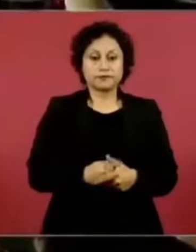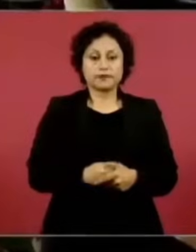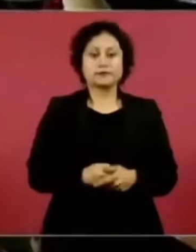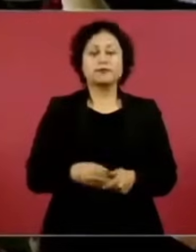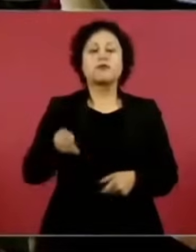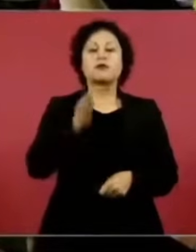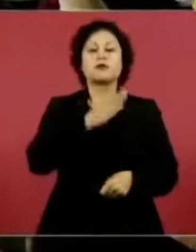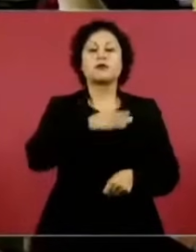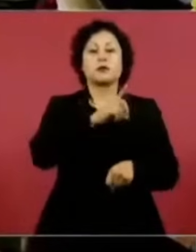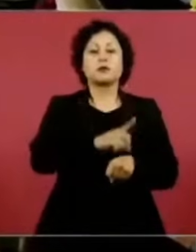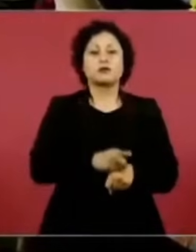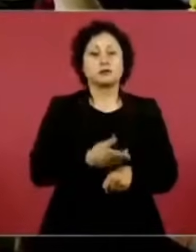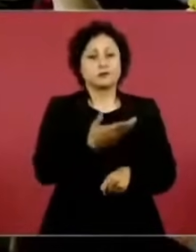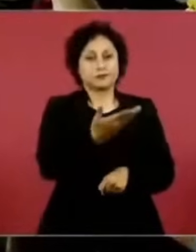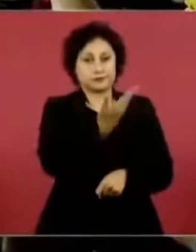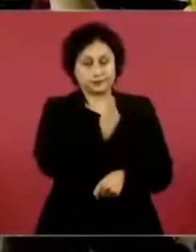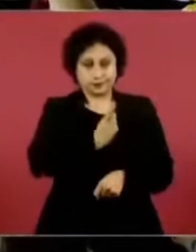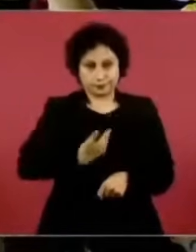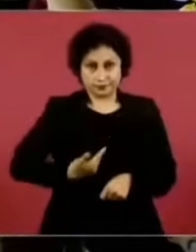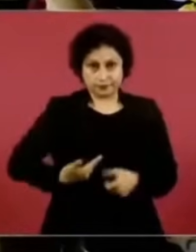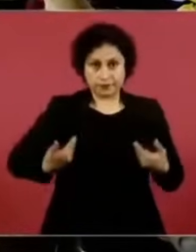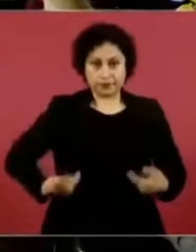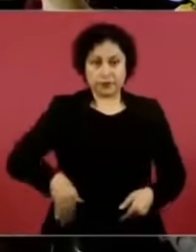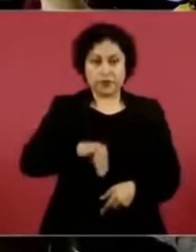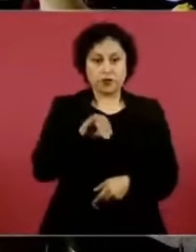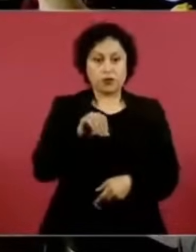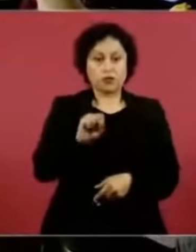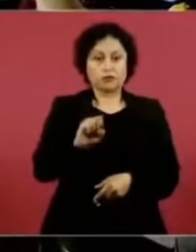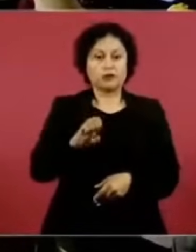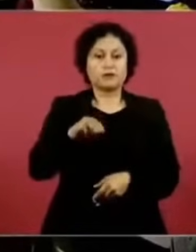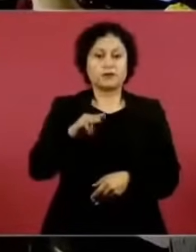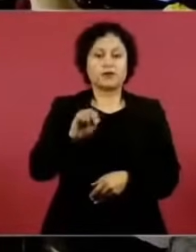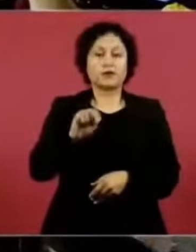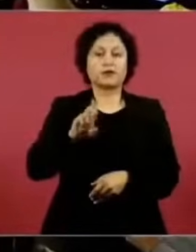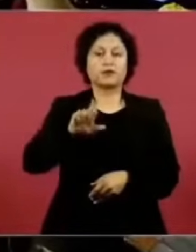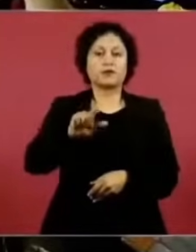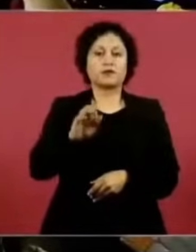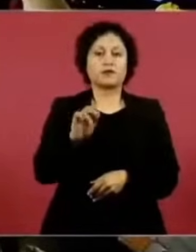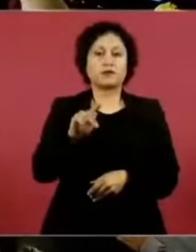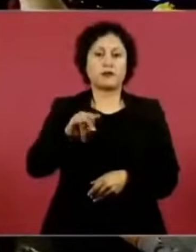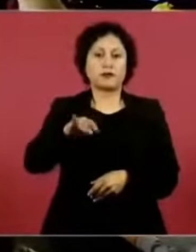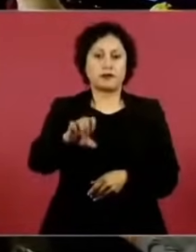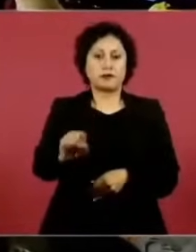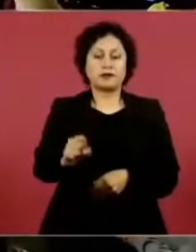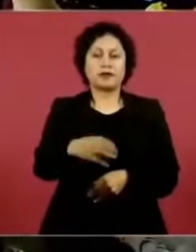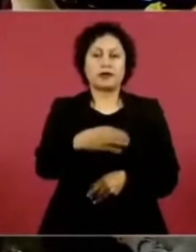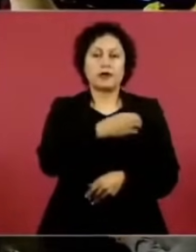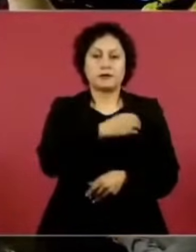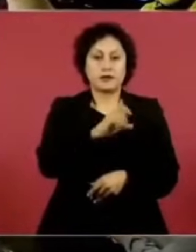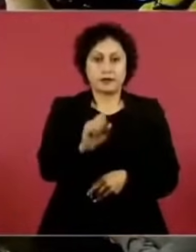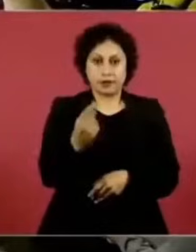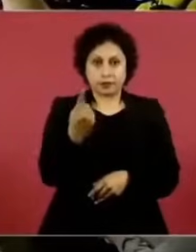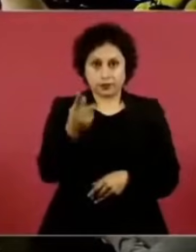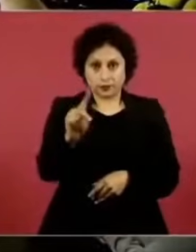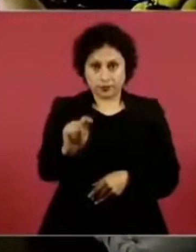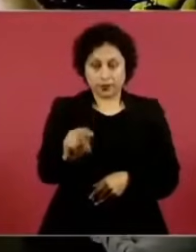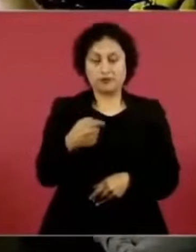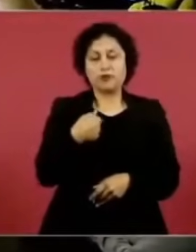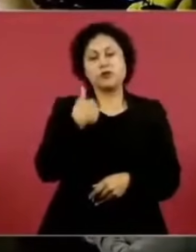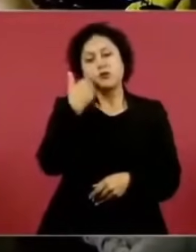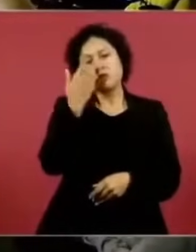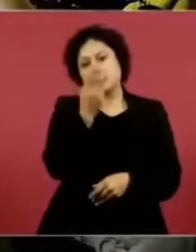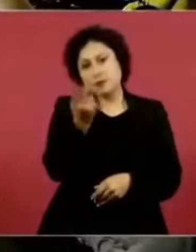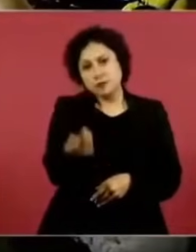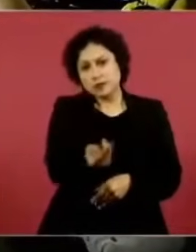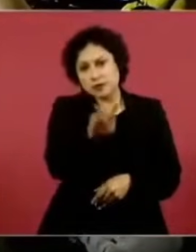Buenos días, señor presidente. José Manuel Fuentes, de Capital 21. Me gustaría preguntarle sobre